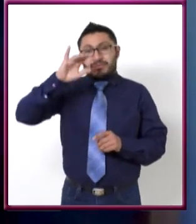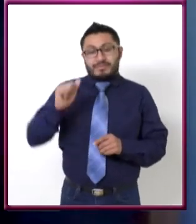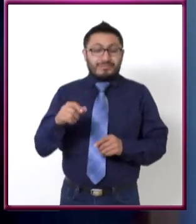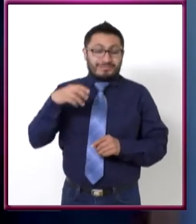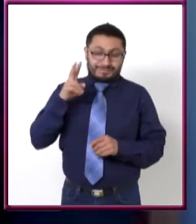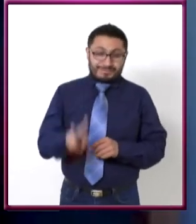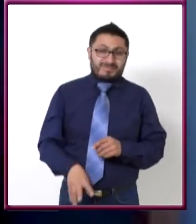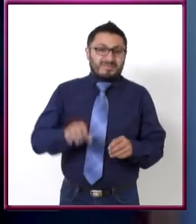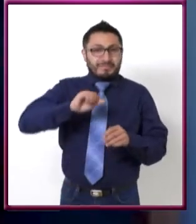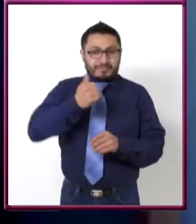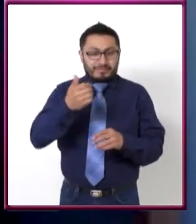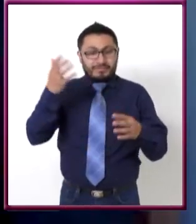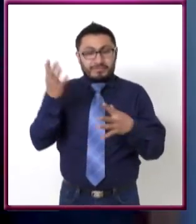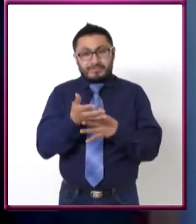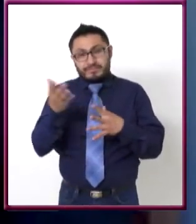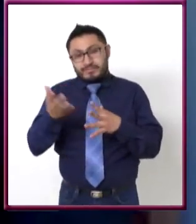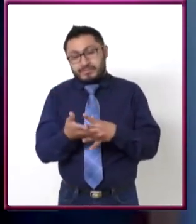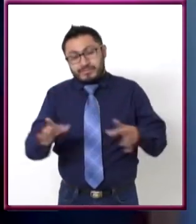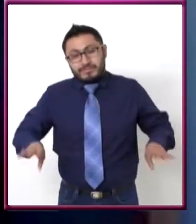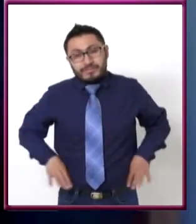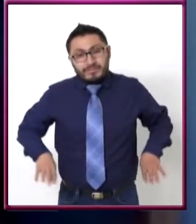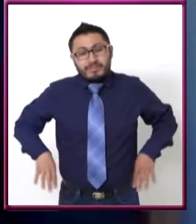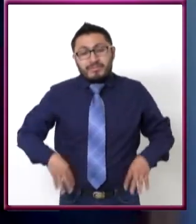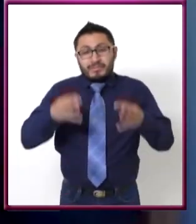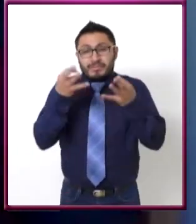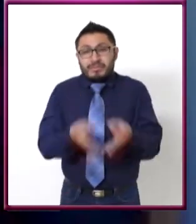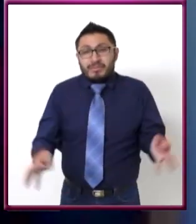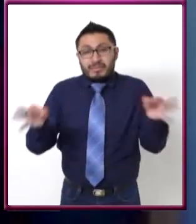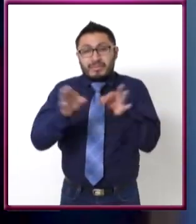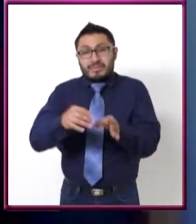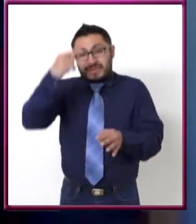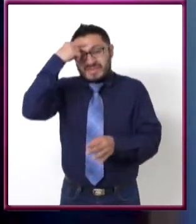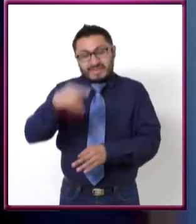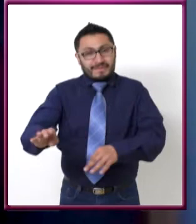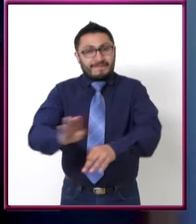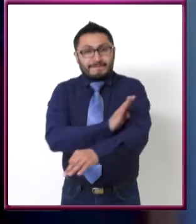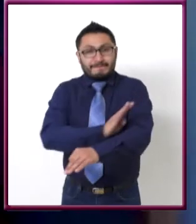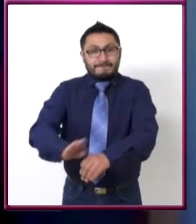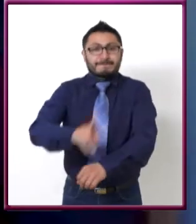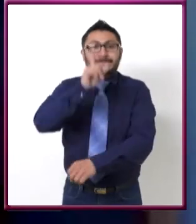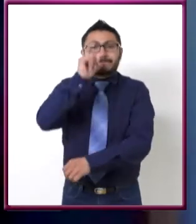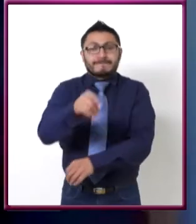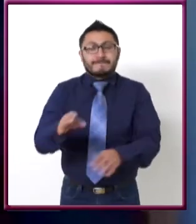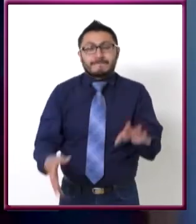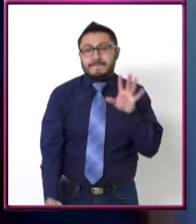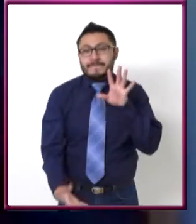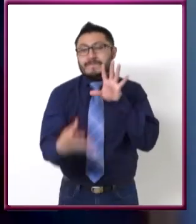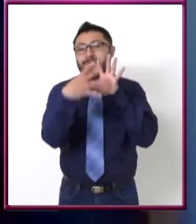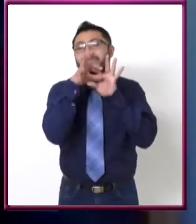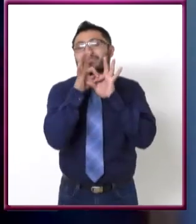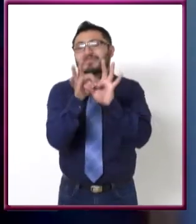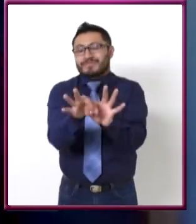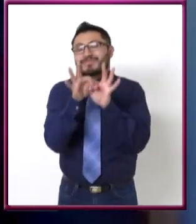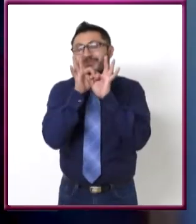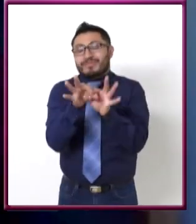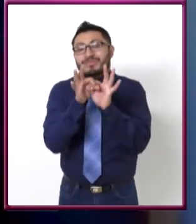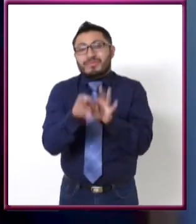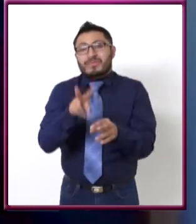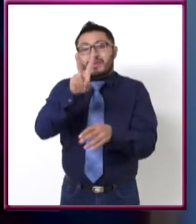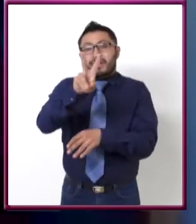de los aspectos que es fundamental para la cuestión del bienestar es la